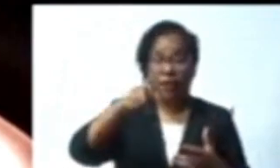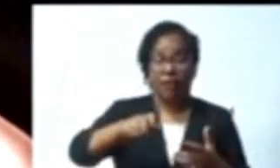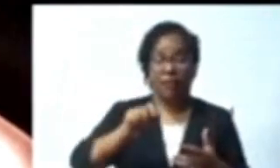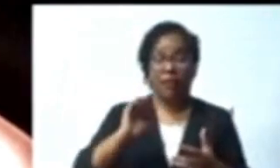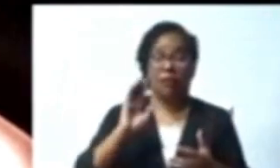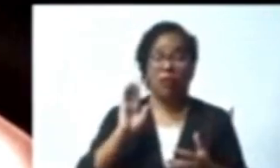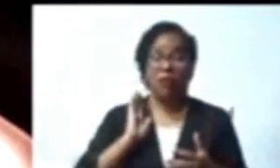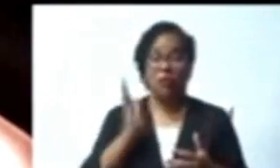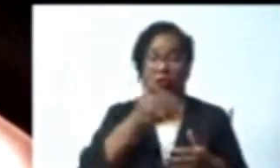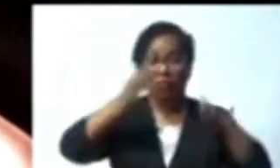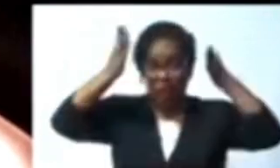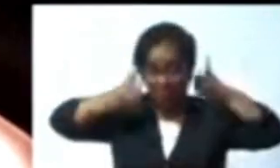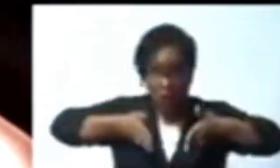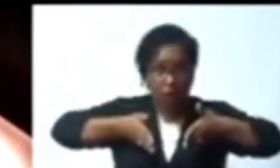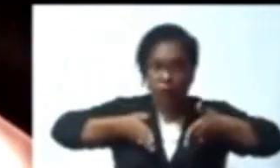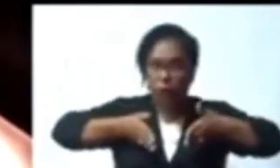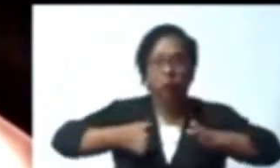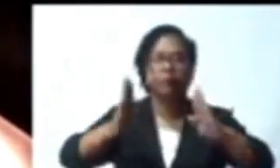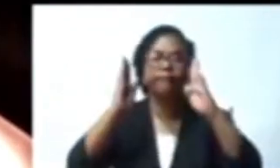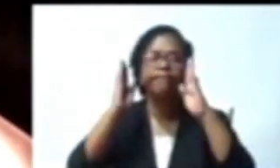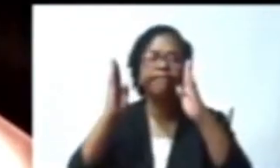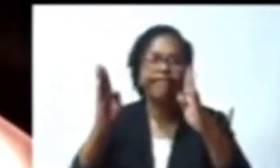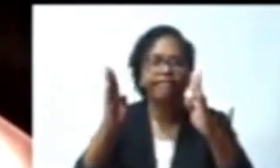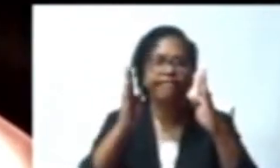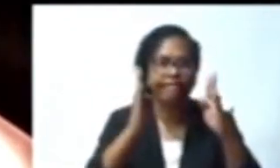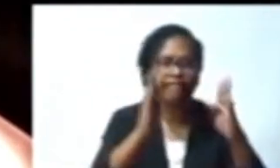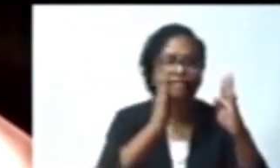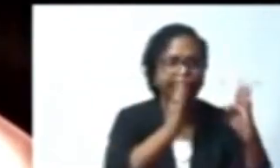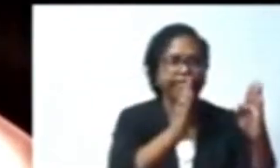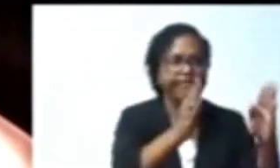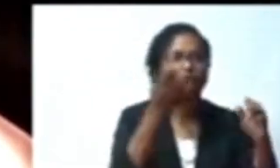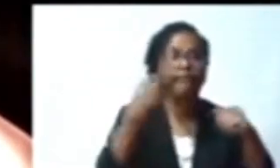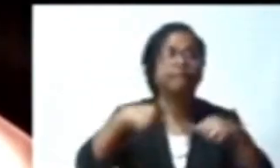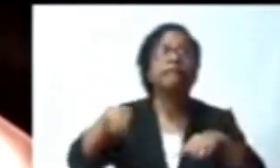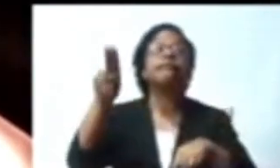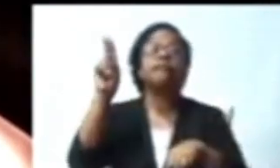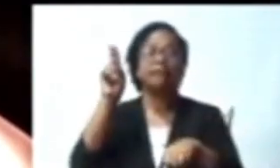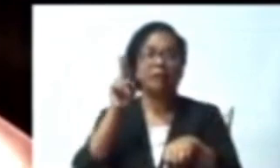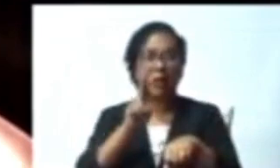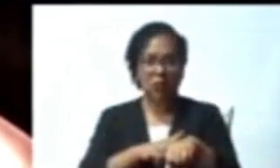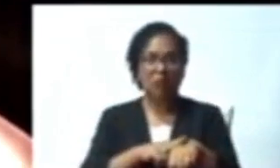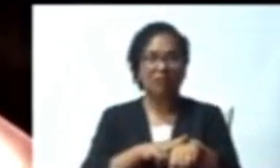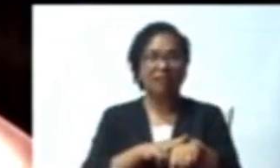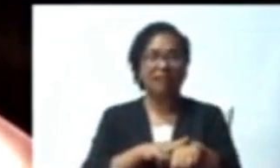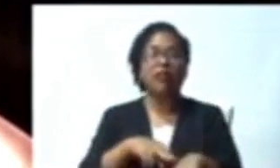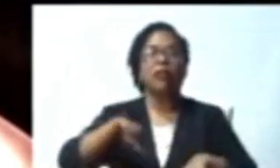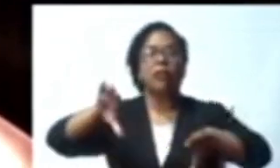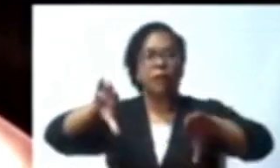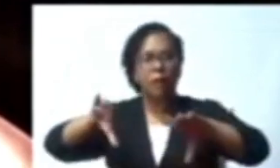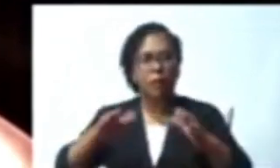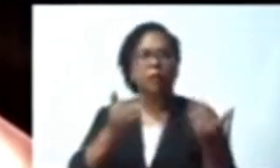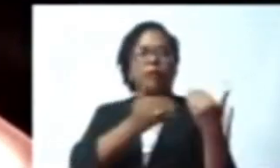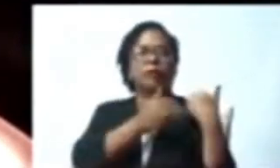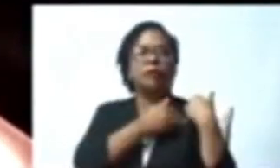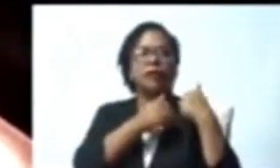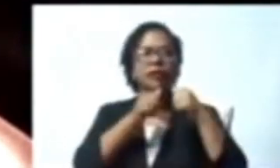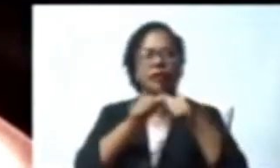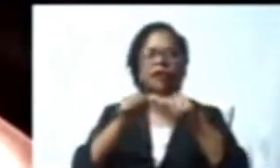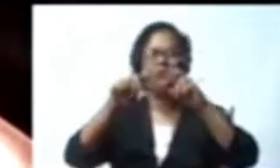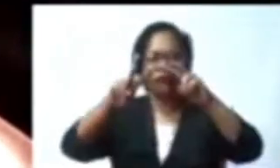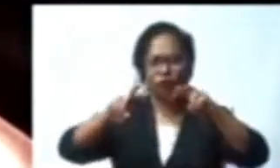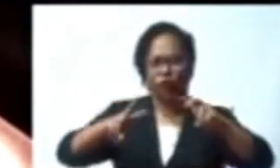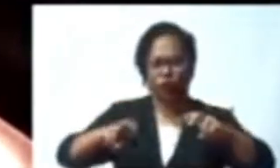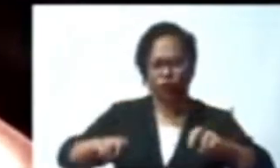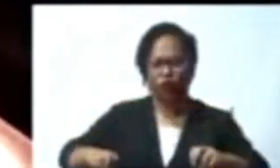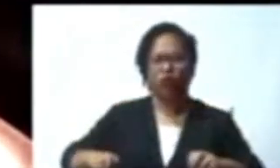para procurar el interés general y el bienestar de la nación. Eso es lo que hemos logrado en esa comisión coordinadora y es un gran